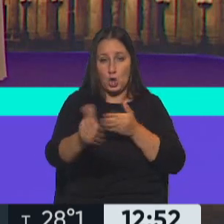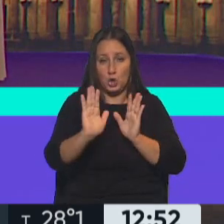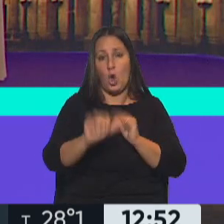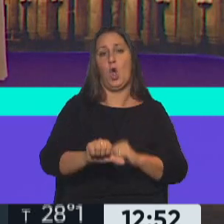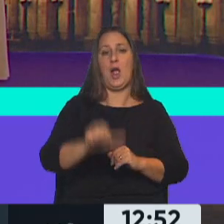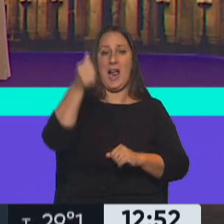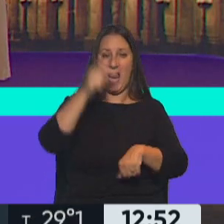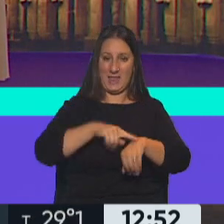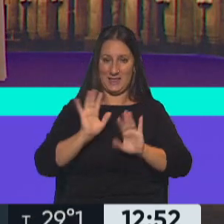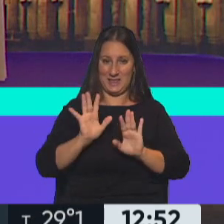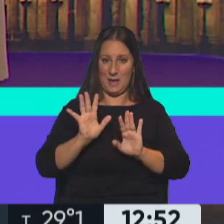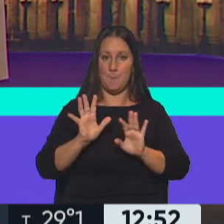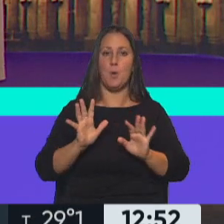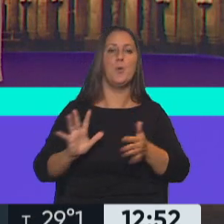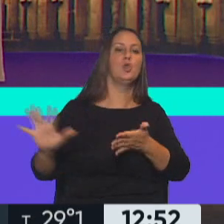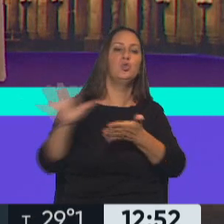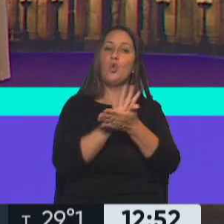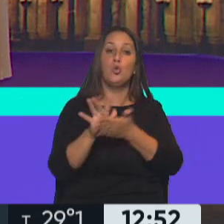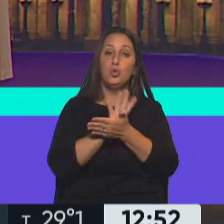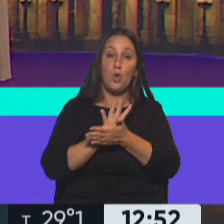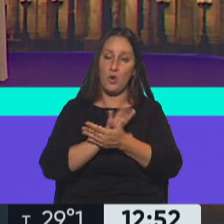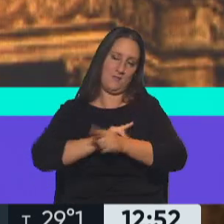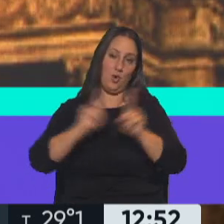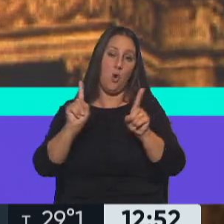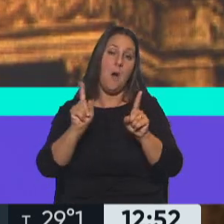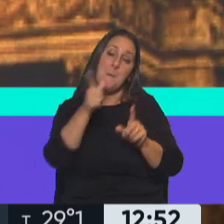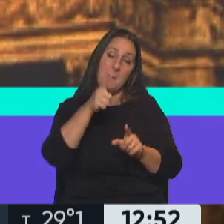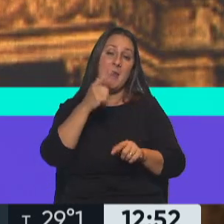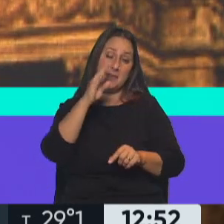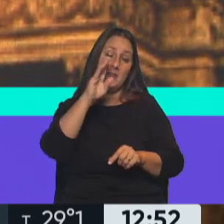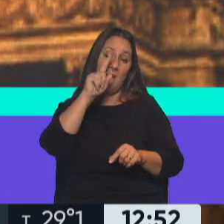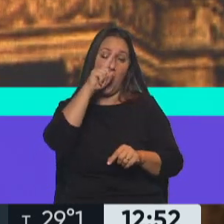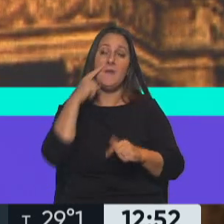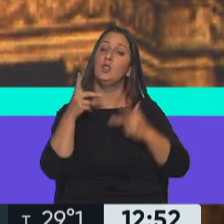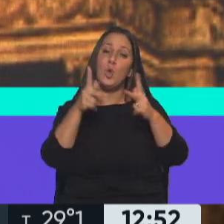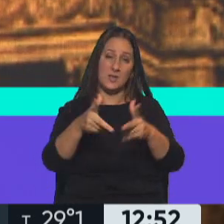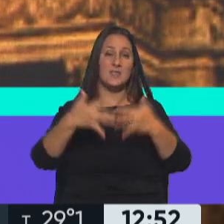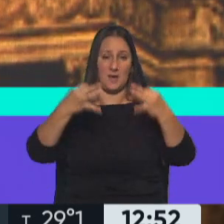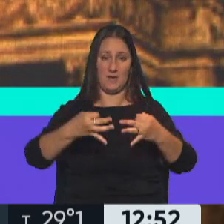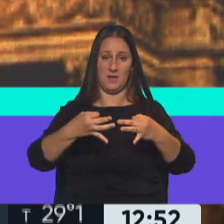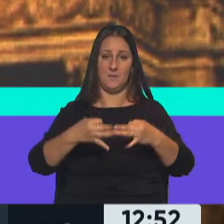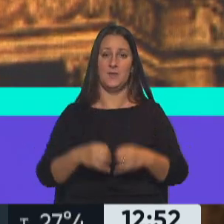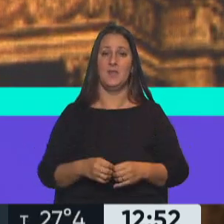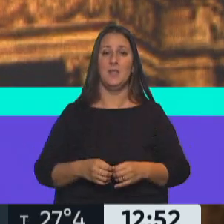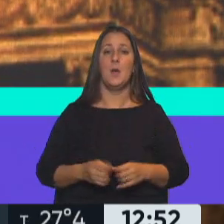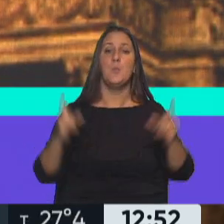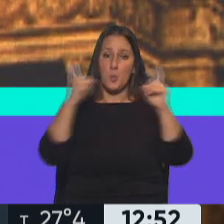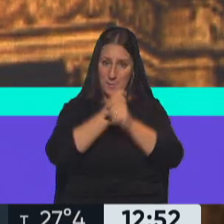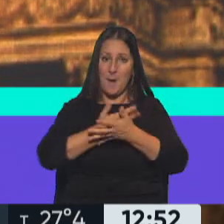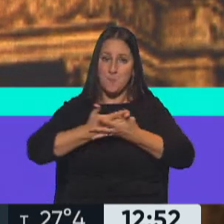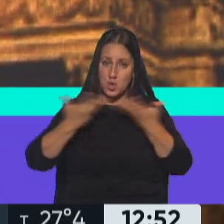ganar tiempo, pero no resuelve de fondo el problema. Pareció muy bien que el presidente lo diga porque hay que hablar con claridad. Es tan grande el